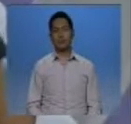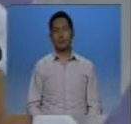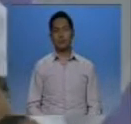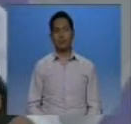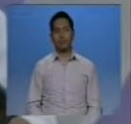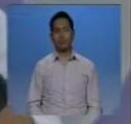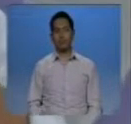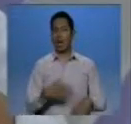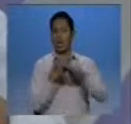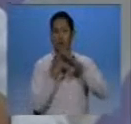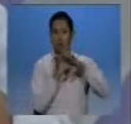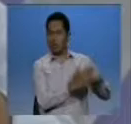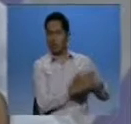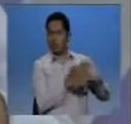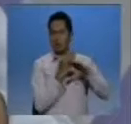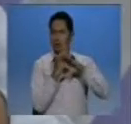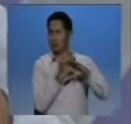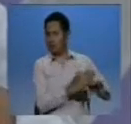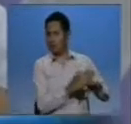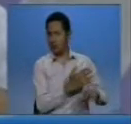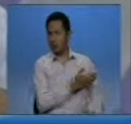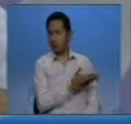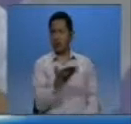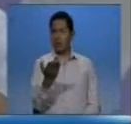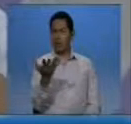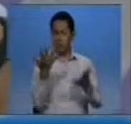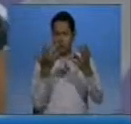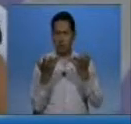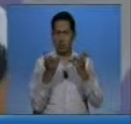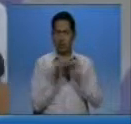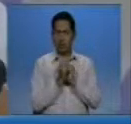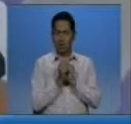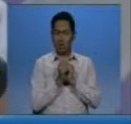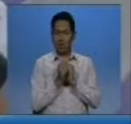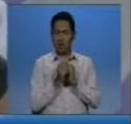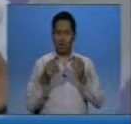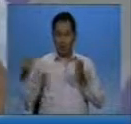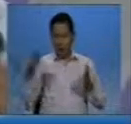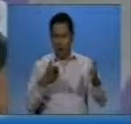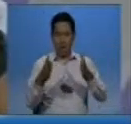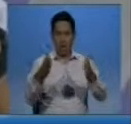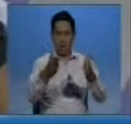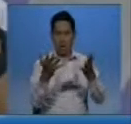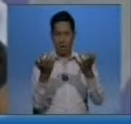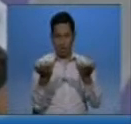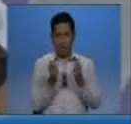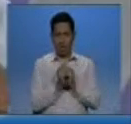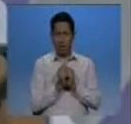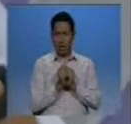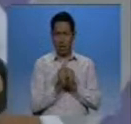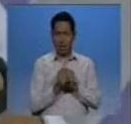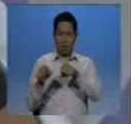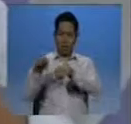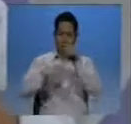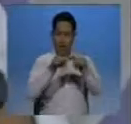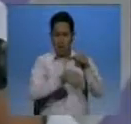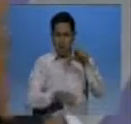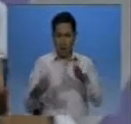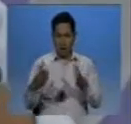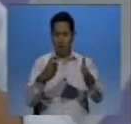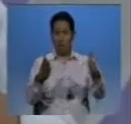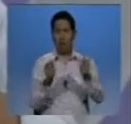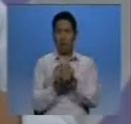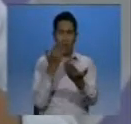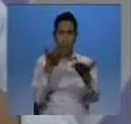A rechazar cualquier intento de toma de carretera, a rechazar cualquier intento de dañar nuestras carreteras, de dañar bienes públicos y